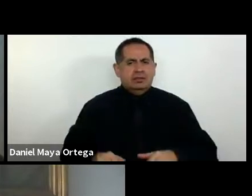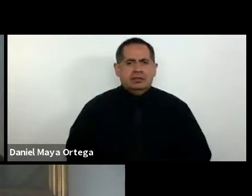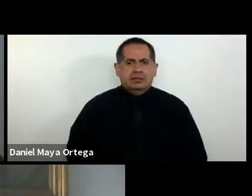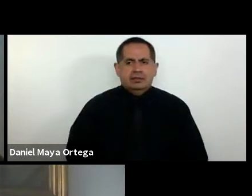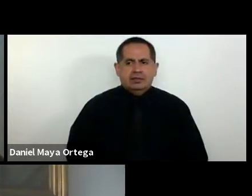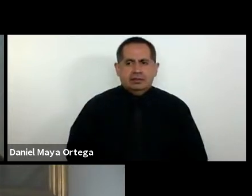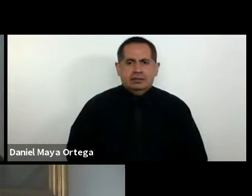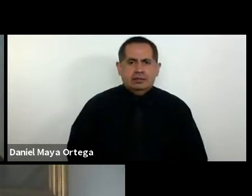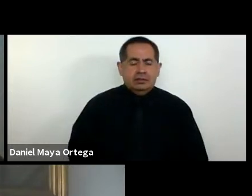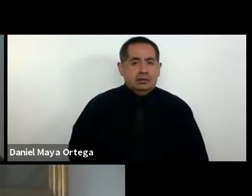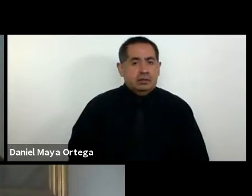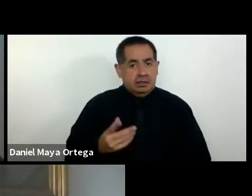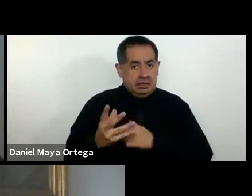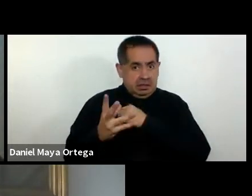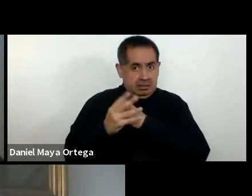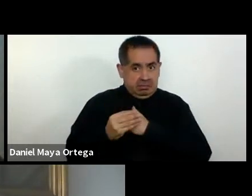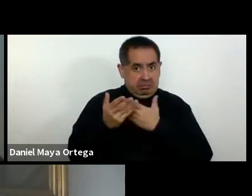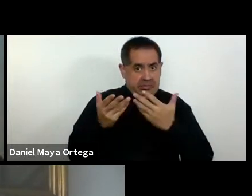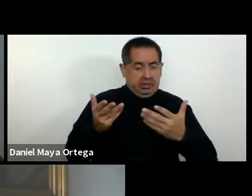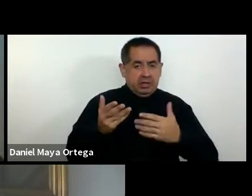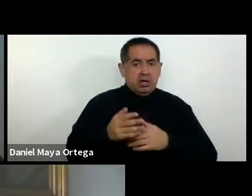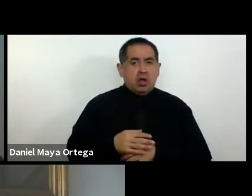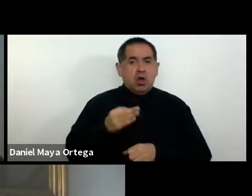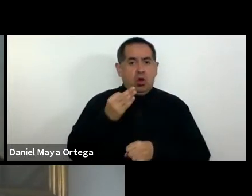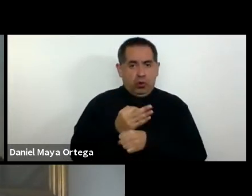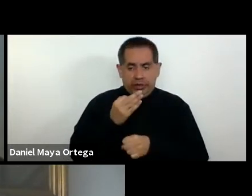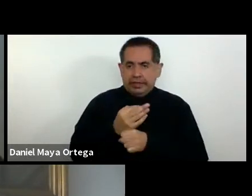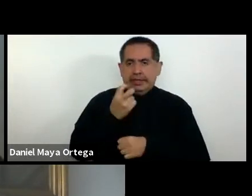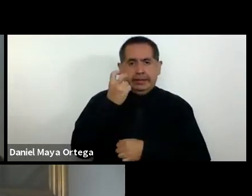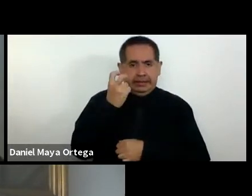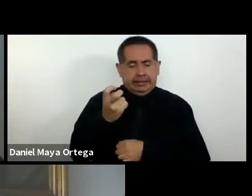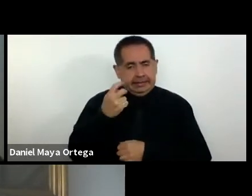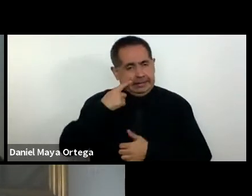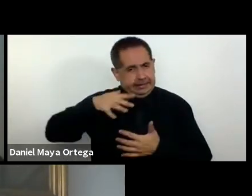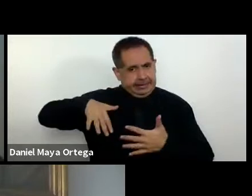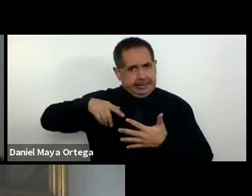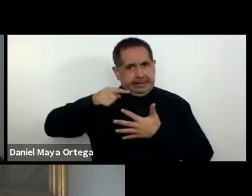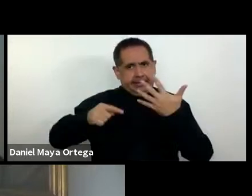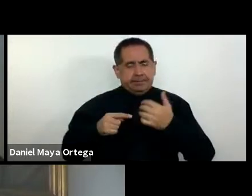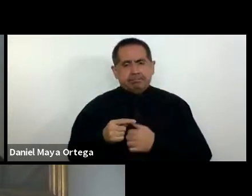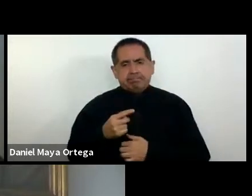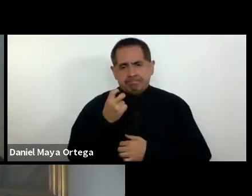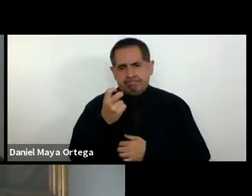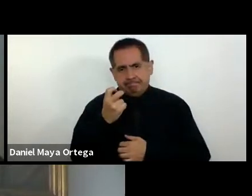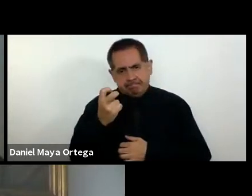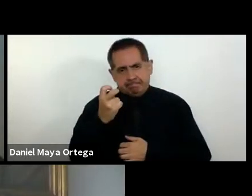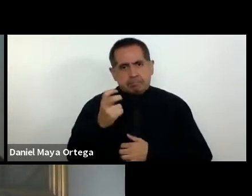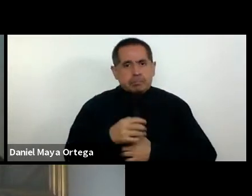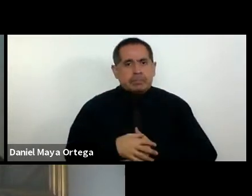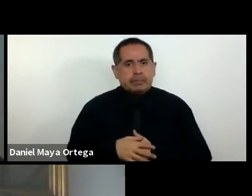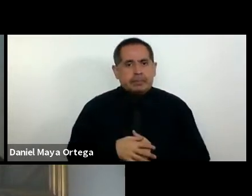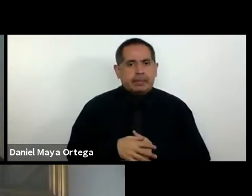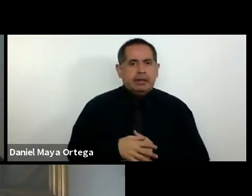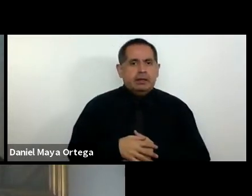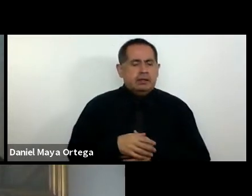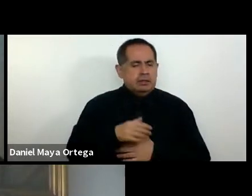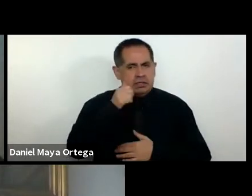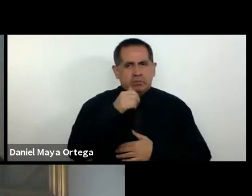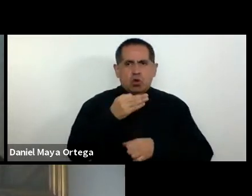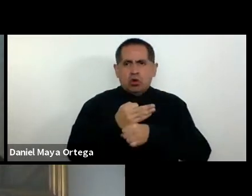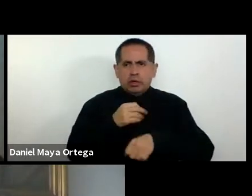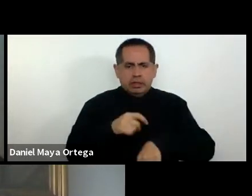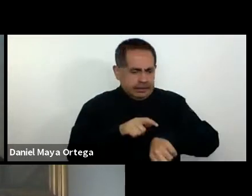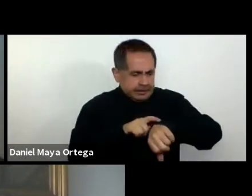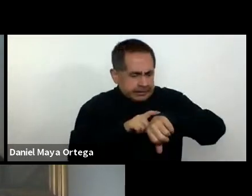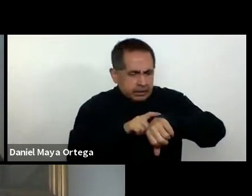Si ustedes me lo permiten, por esa razón, por ello, y siendo